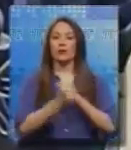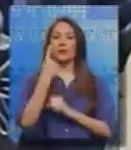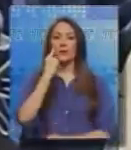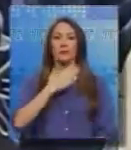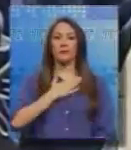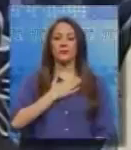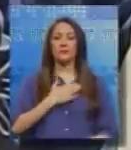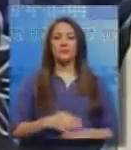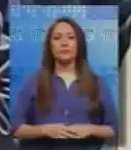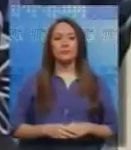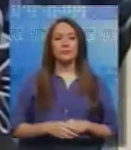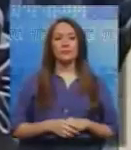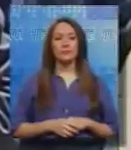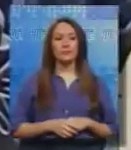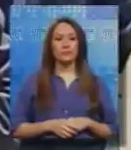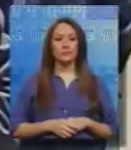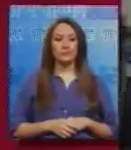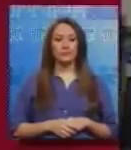Escuchemos.